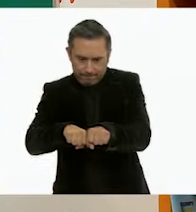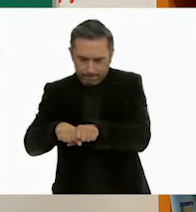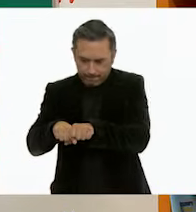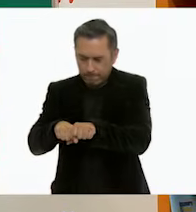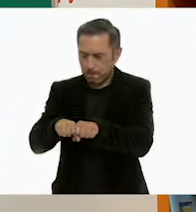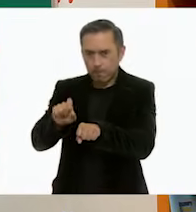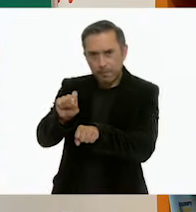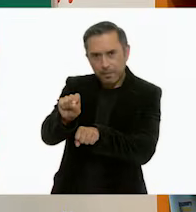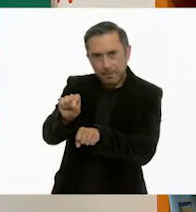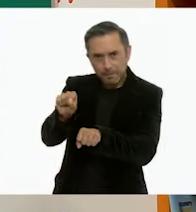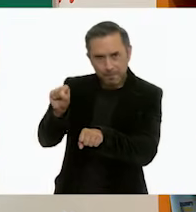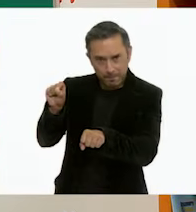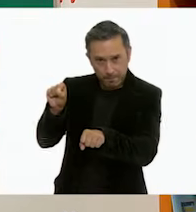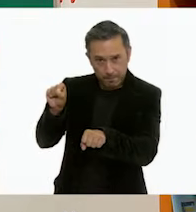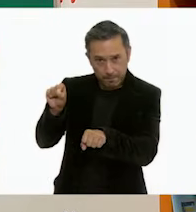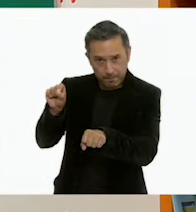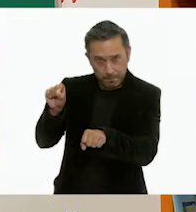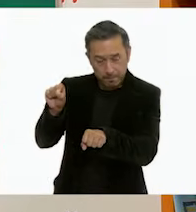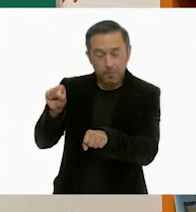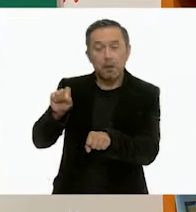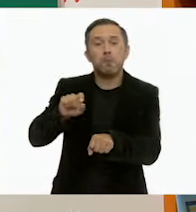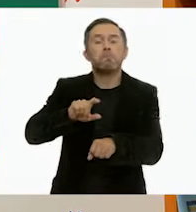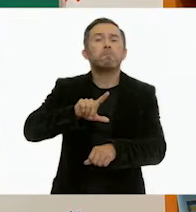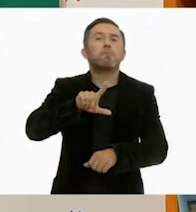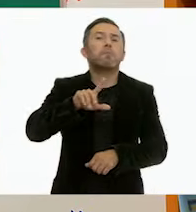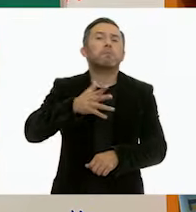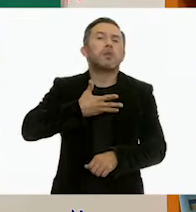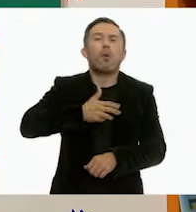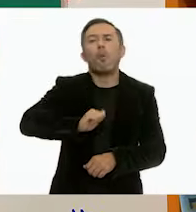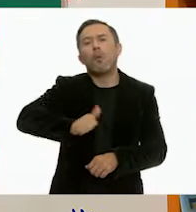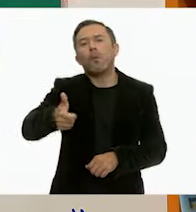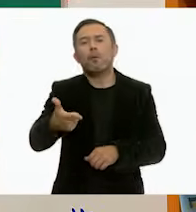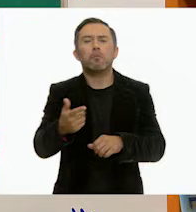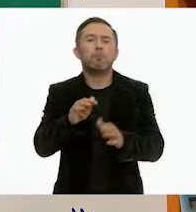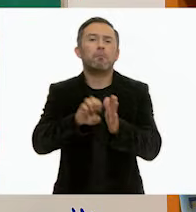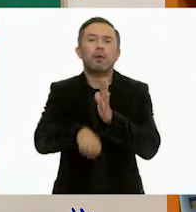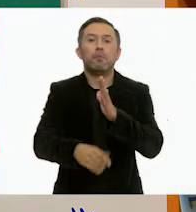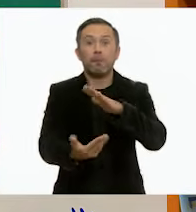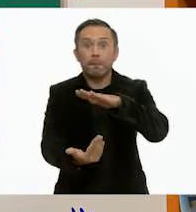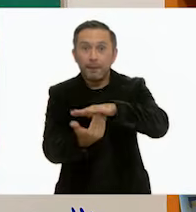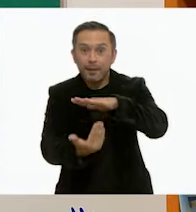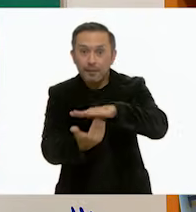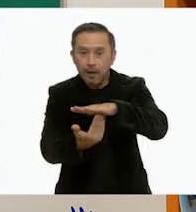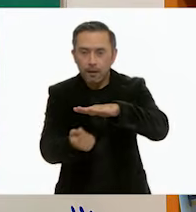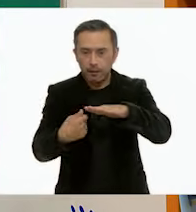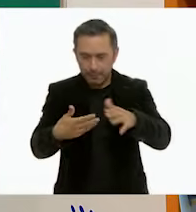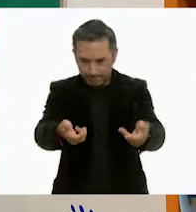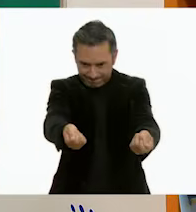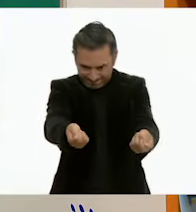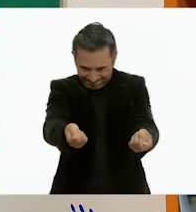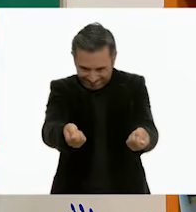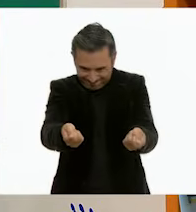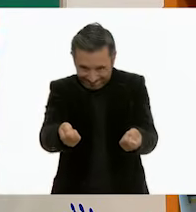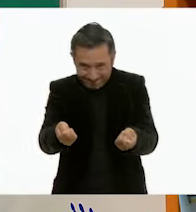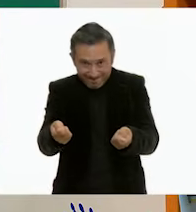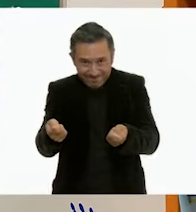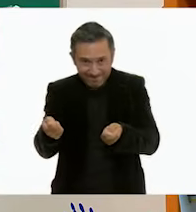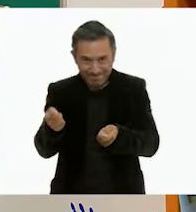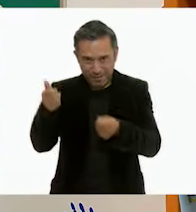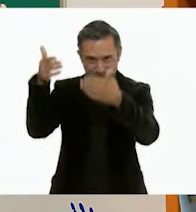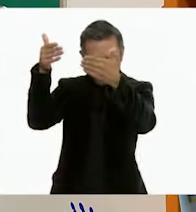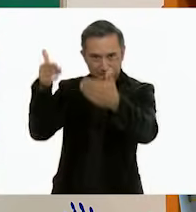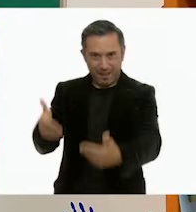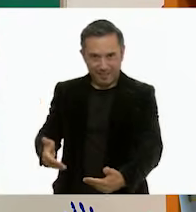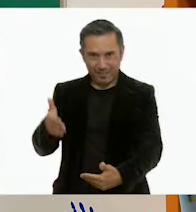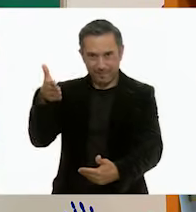primera marca. Después pueden utilizar una mesita, la recorren a la pared y